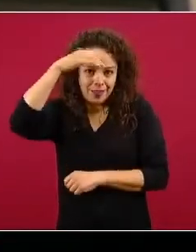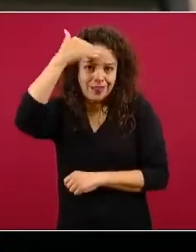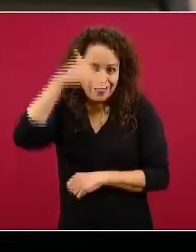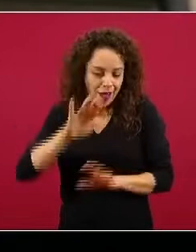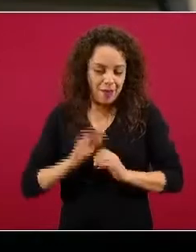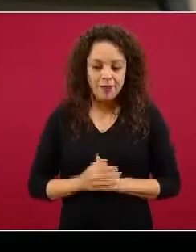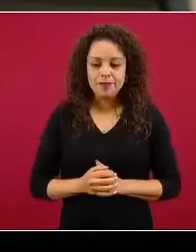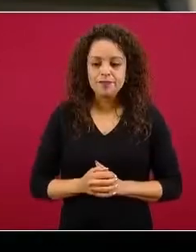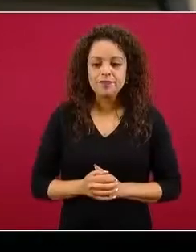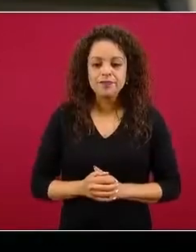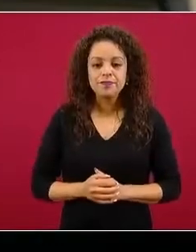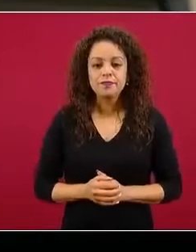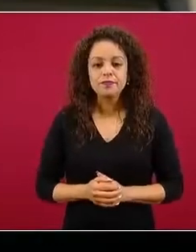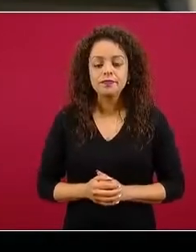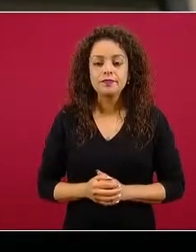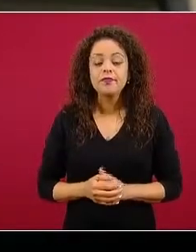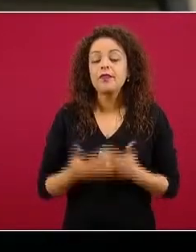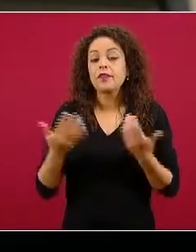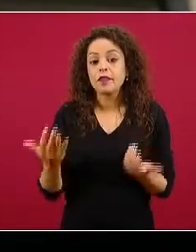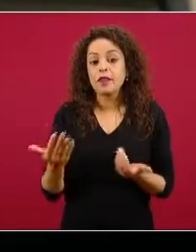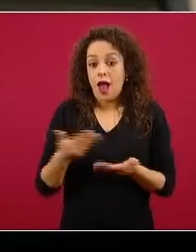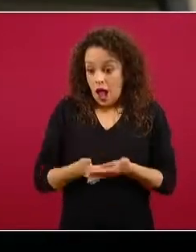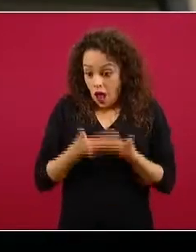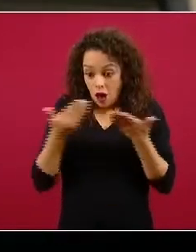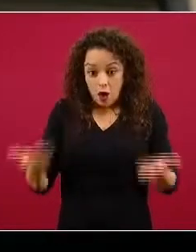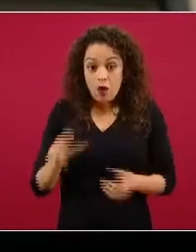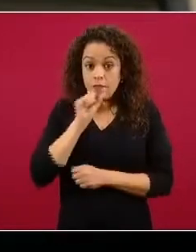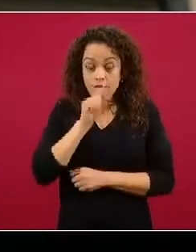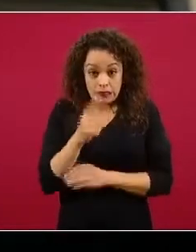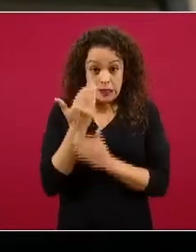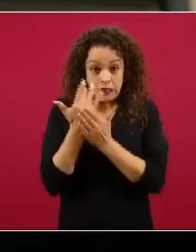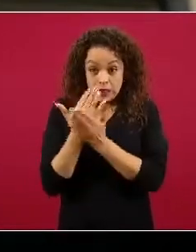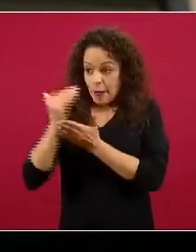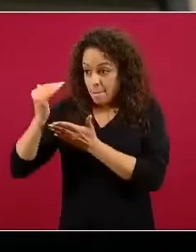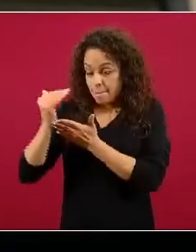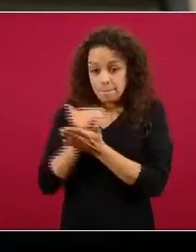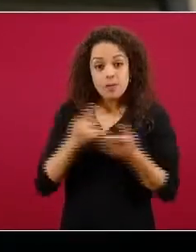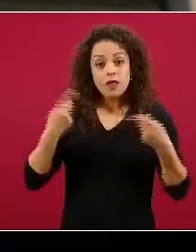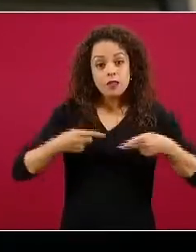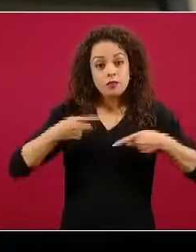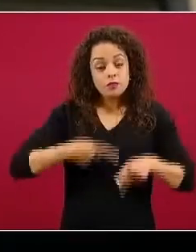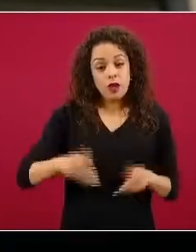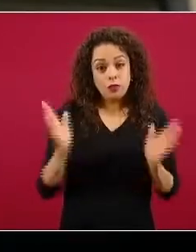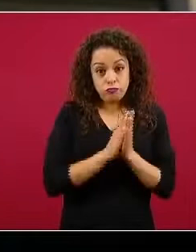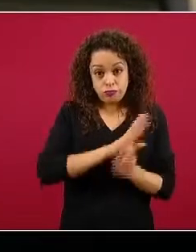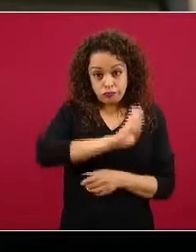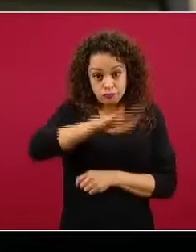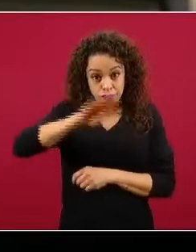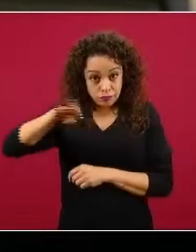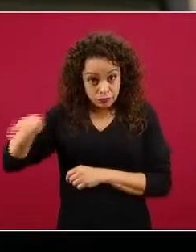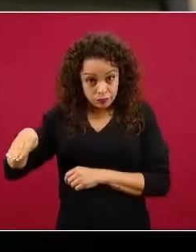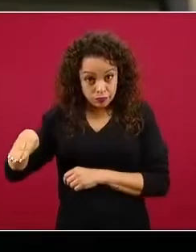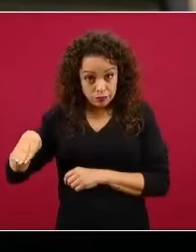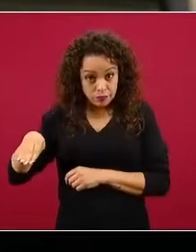es si se espera ahora también esta disminución de la mortalidad a nivel global. Creo que ya lo han